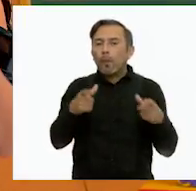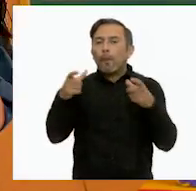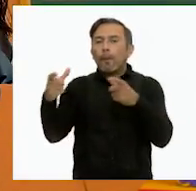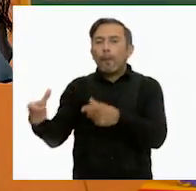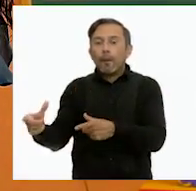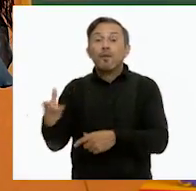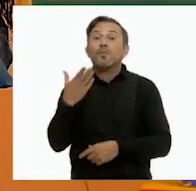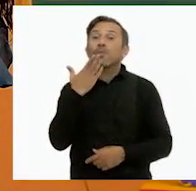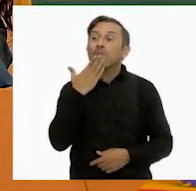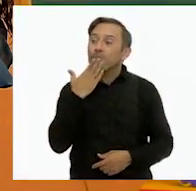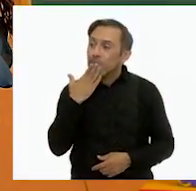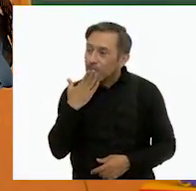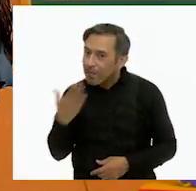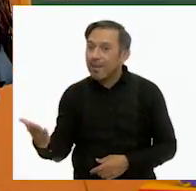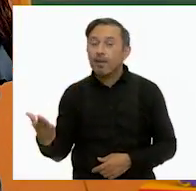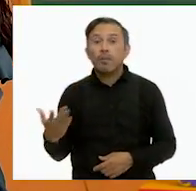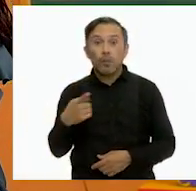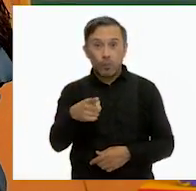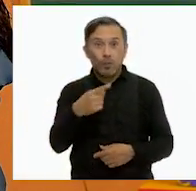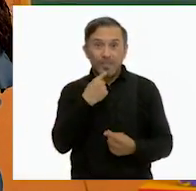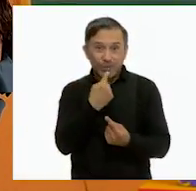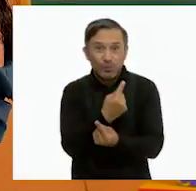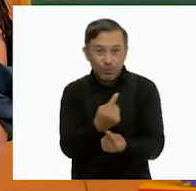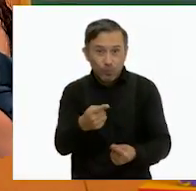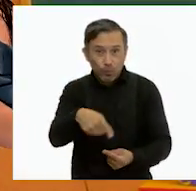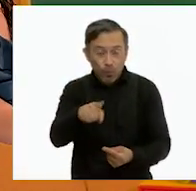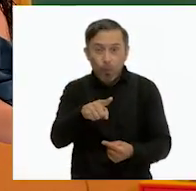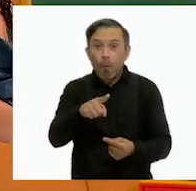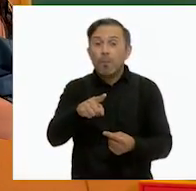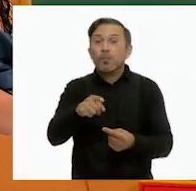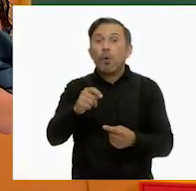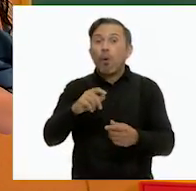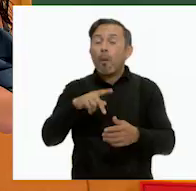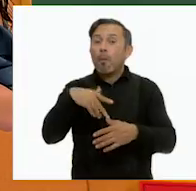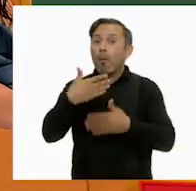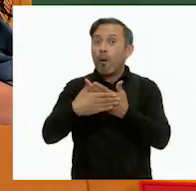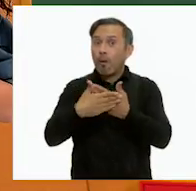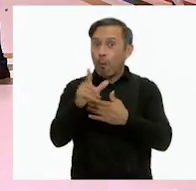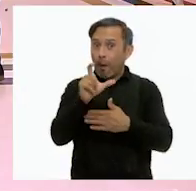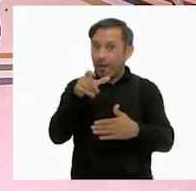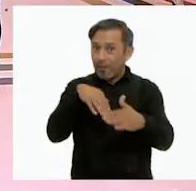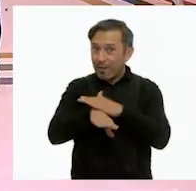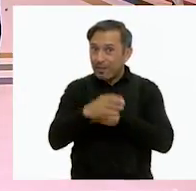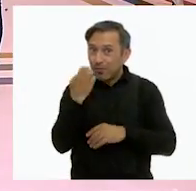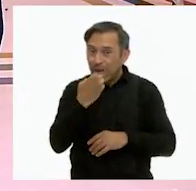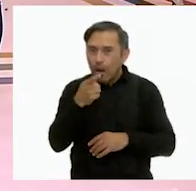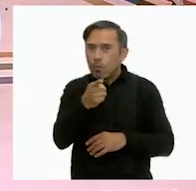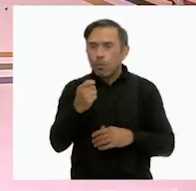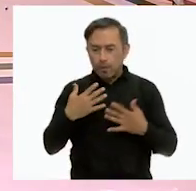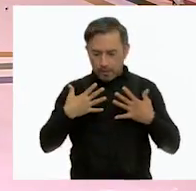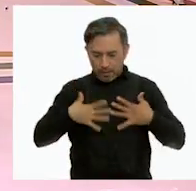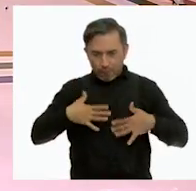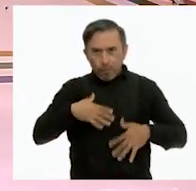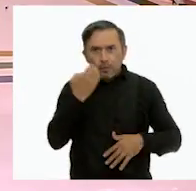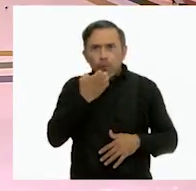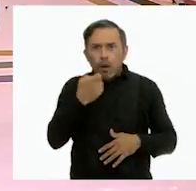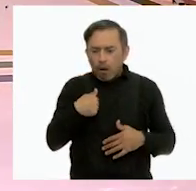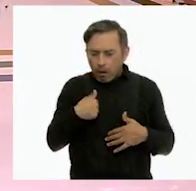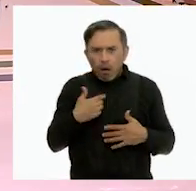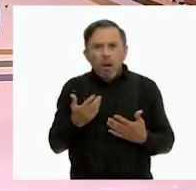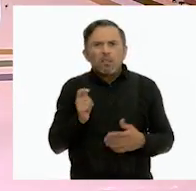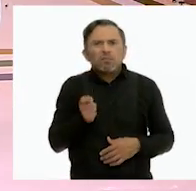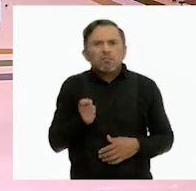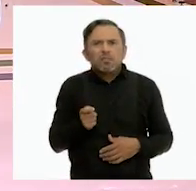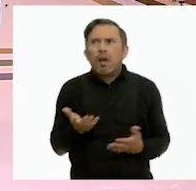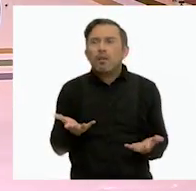cuando regresemos a clases, ¿qué deben de hacer ellos con su uniforme de la escuela? ¡Uy, yo me la sé! A ver, ¿qué tal